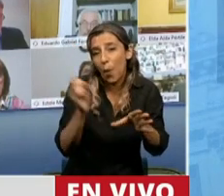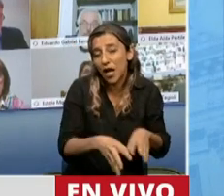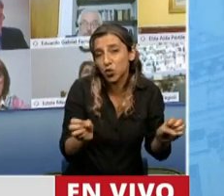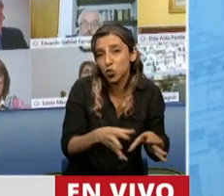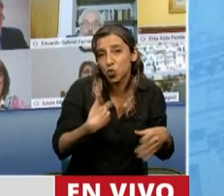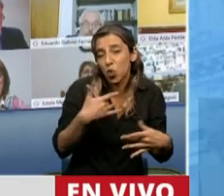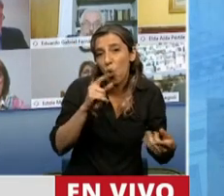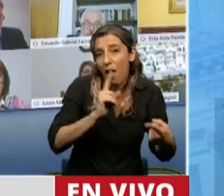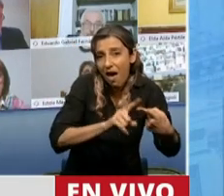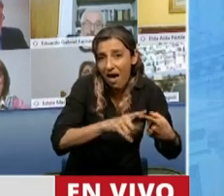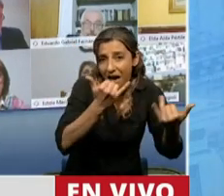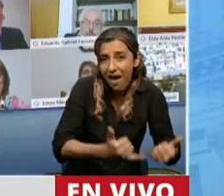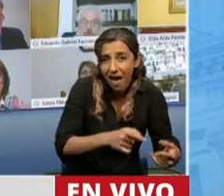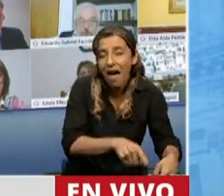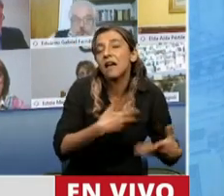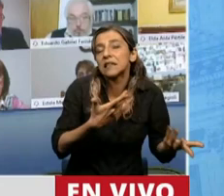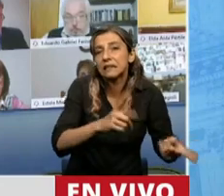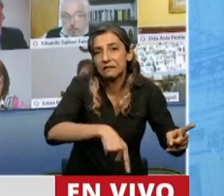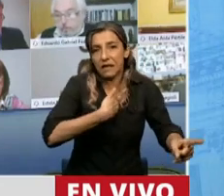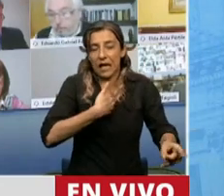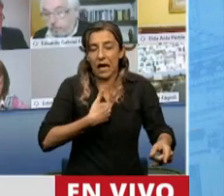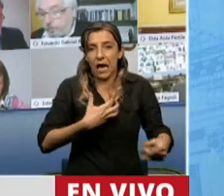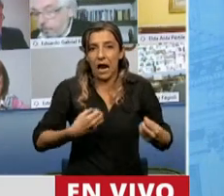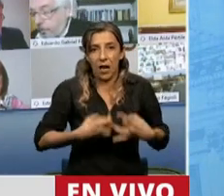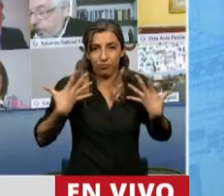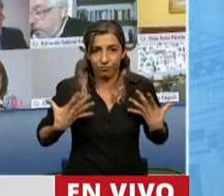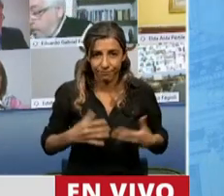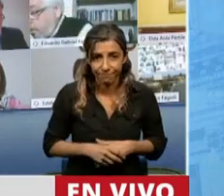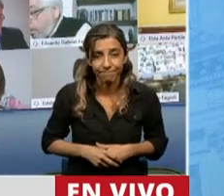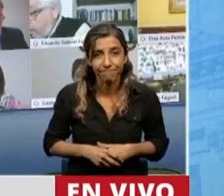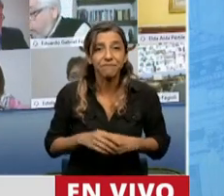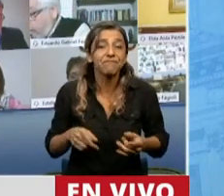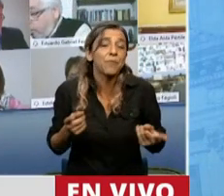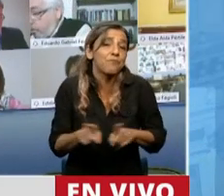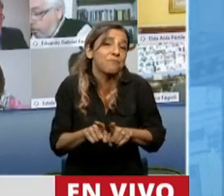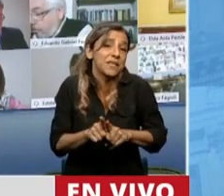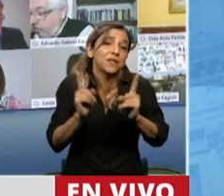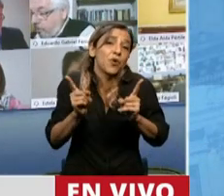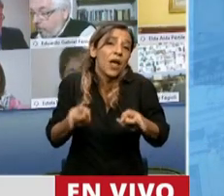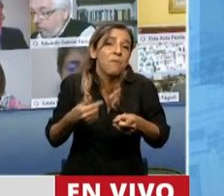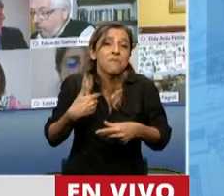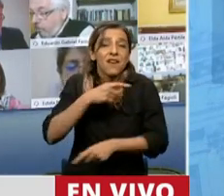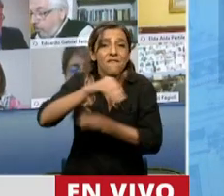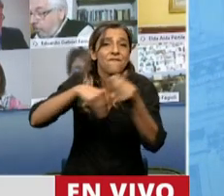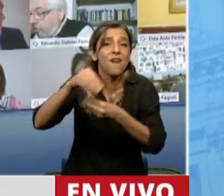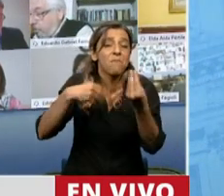encontraron sus viejos, sus viejas, para sobrevivir, que es el cartoneo.